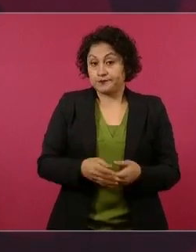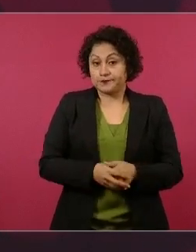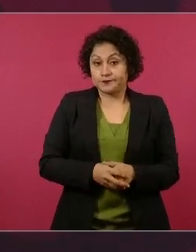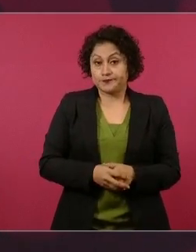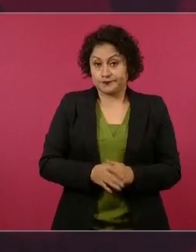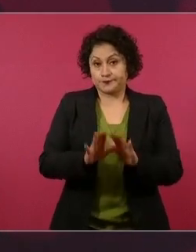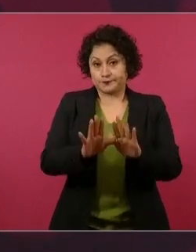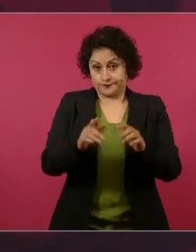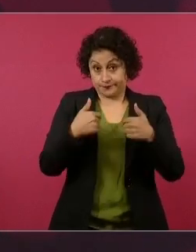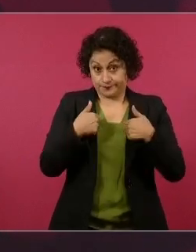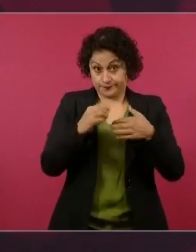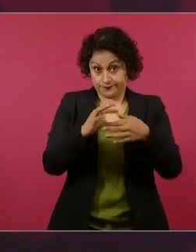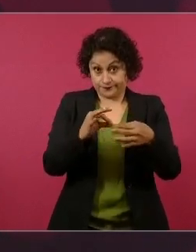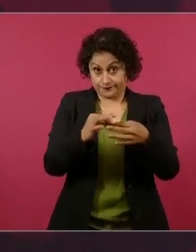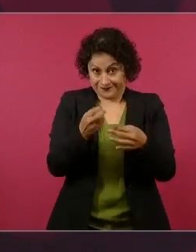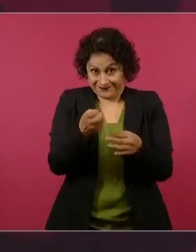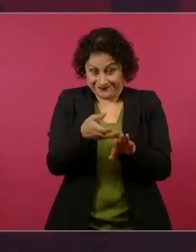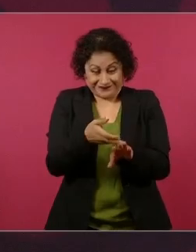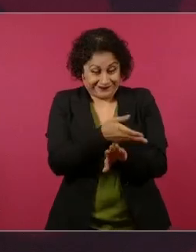dicho lo anterior,